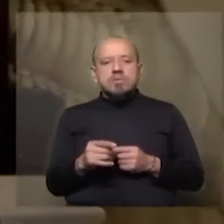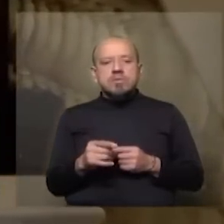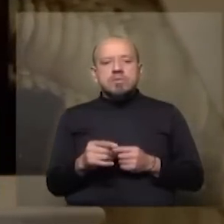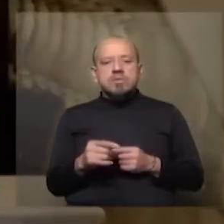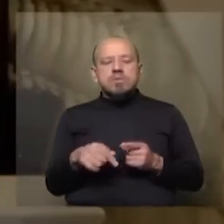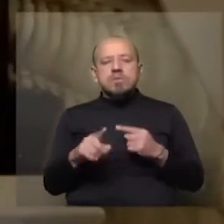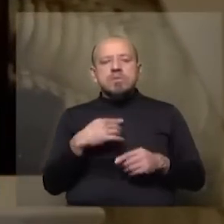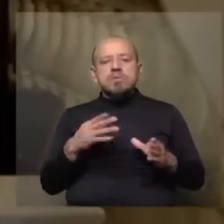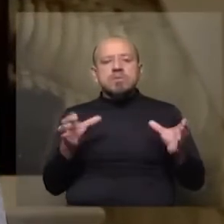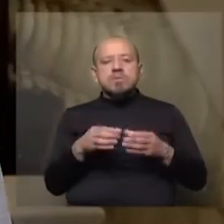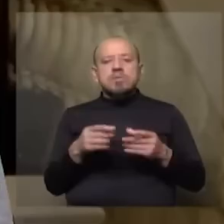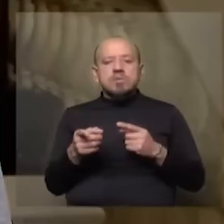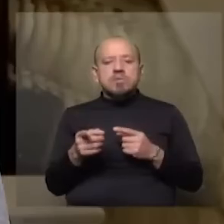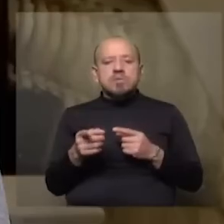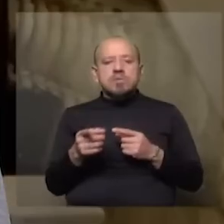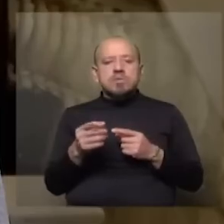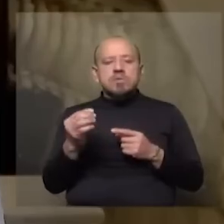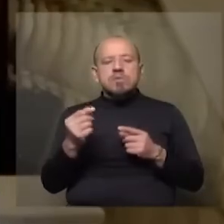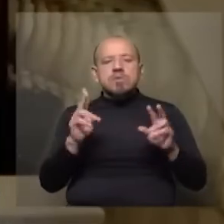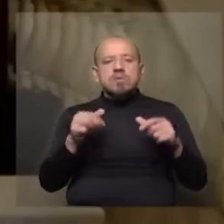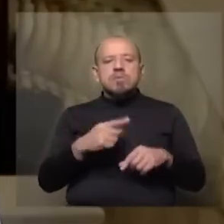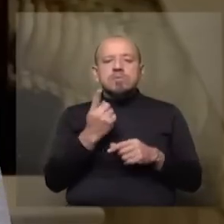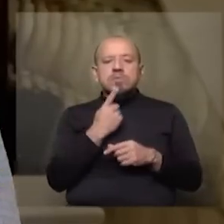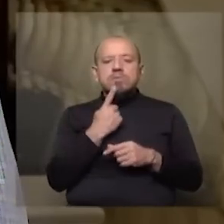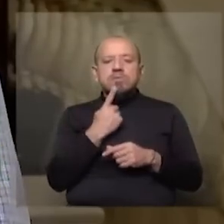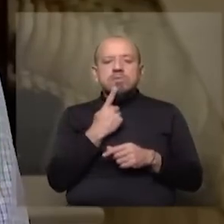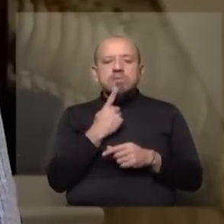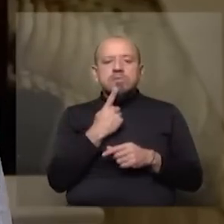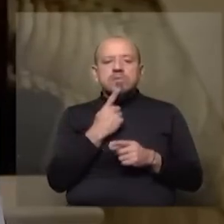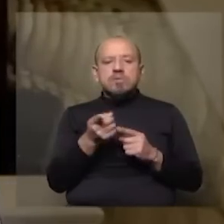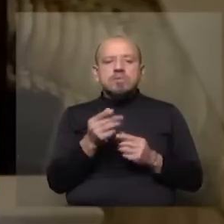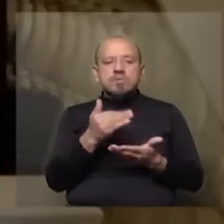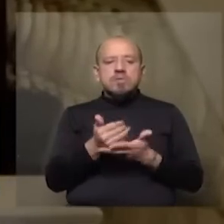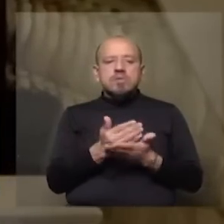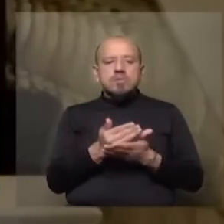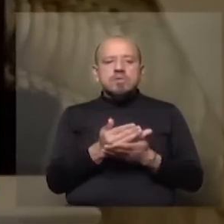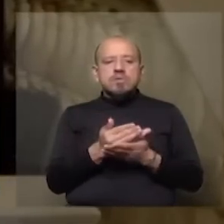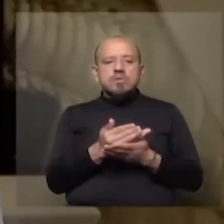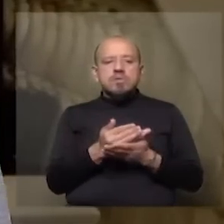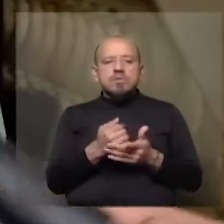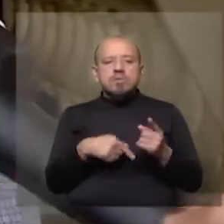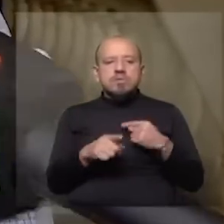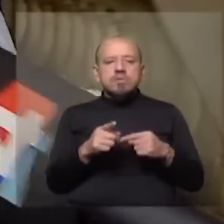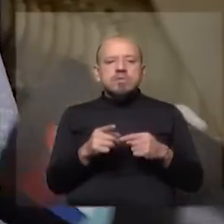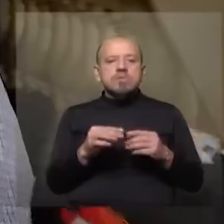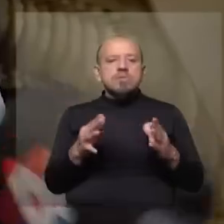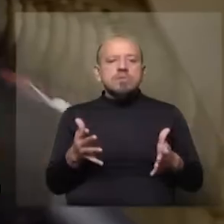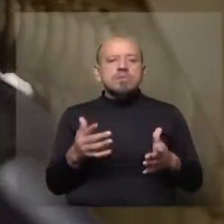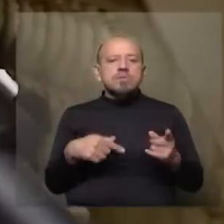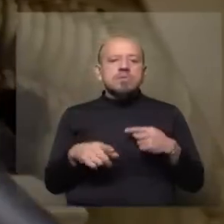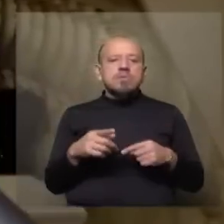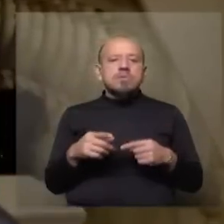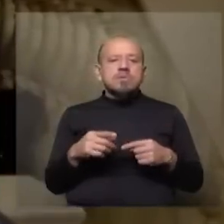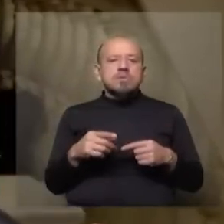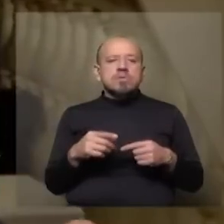comisión teniendo en cuenta también Los costos políticos o no que pueda tener el departamento qué análisis se hace de este hecho empecemos por el final Los